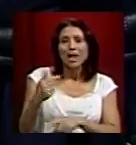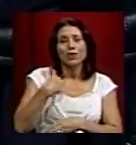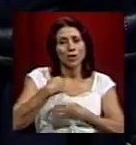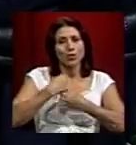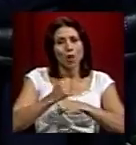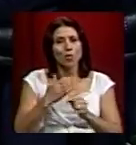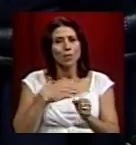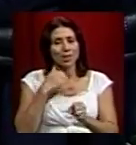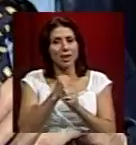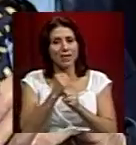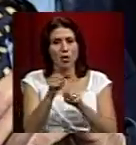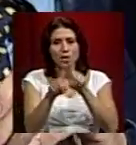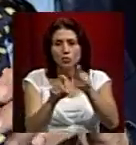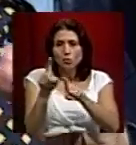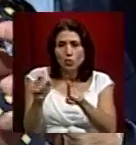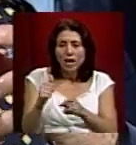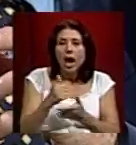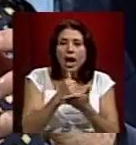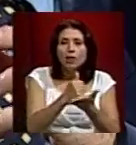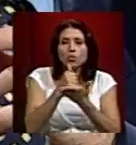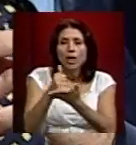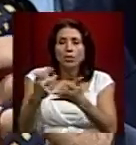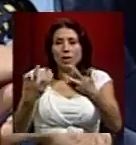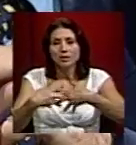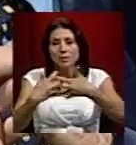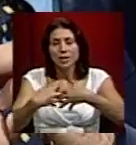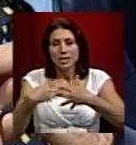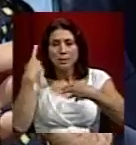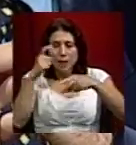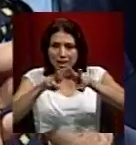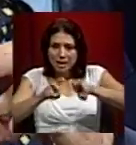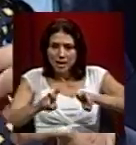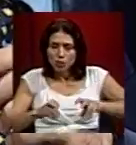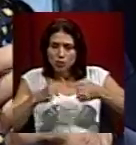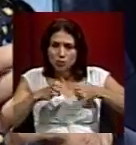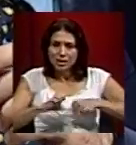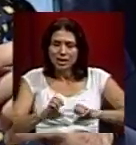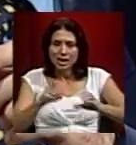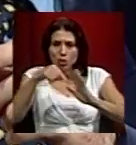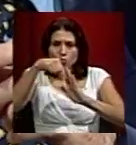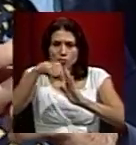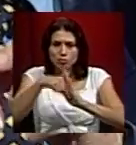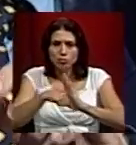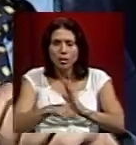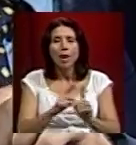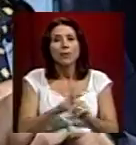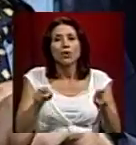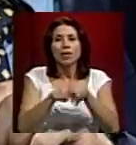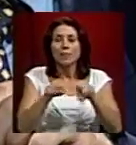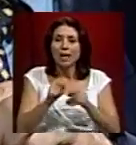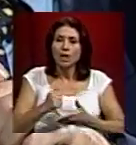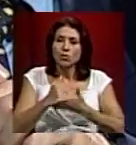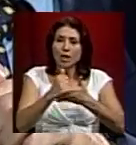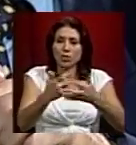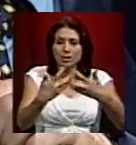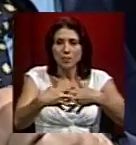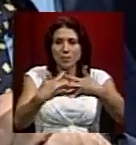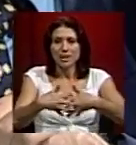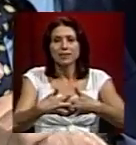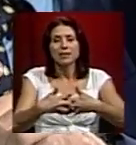trabajo de consultoría, ayudándole a las empresas a que el diagnóstico estratégico sea lo más profundo posible, pero también ayudándole a las